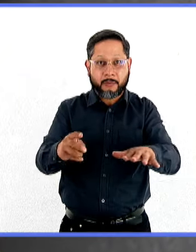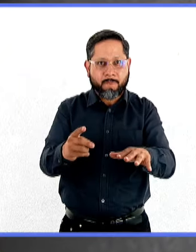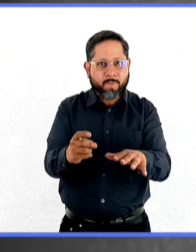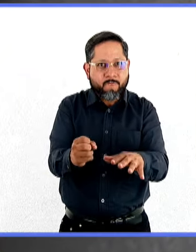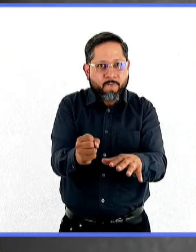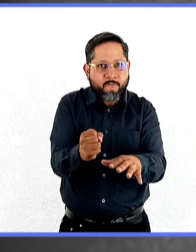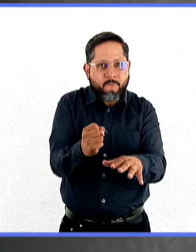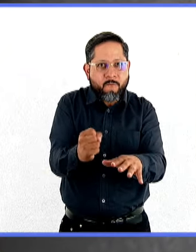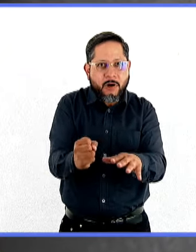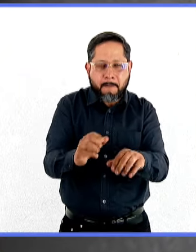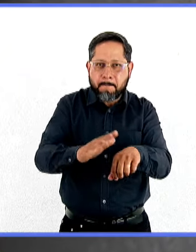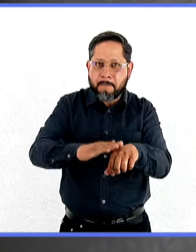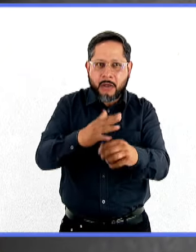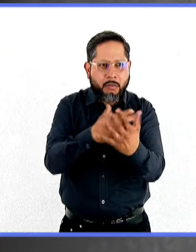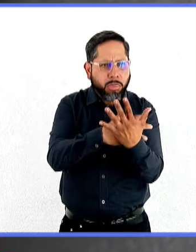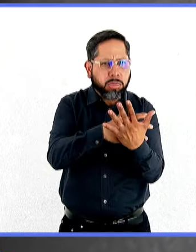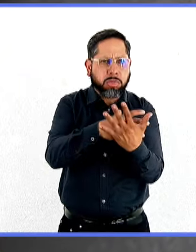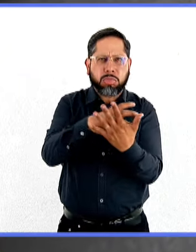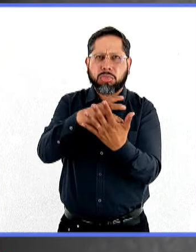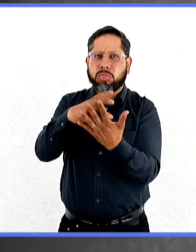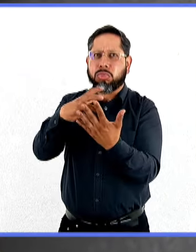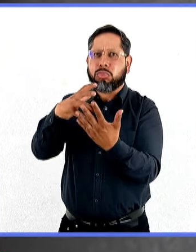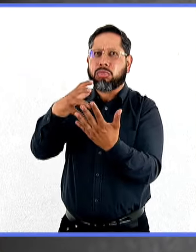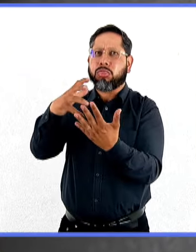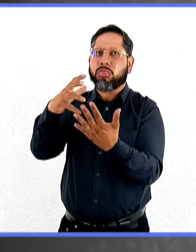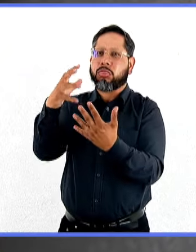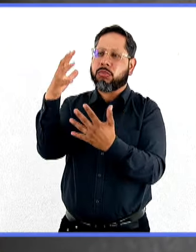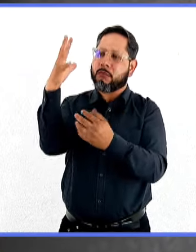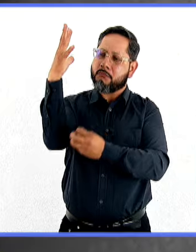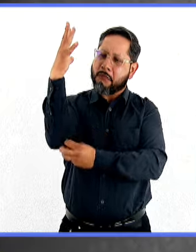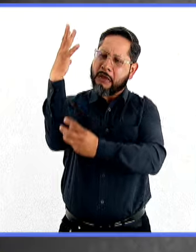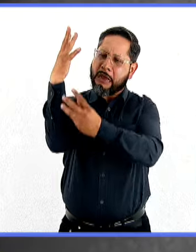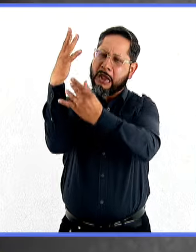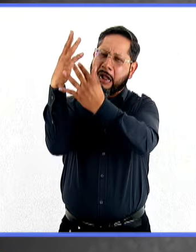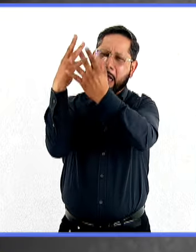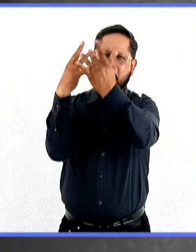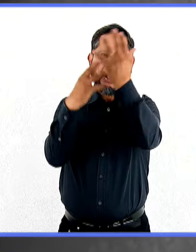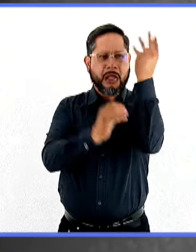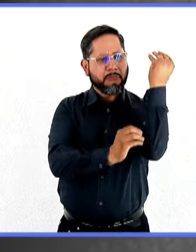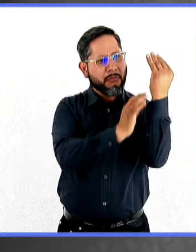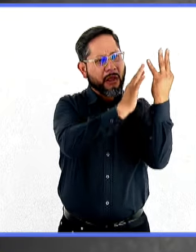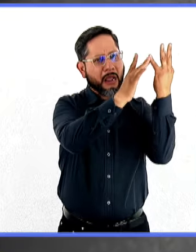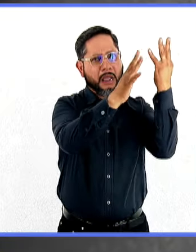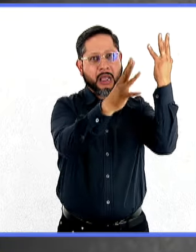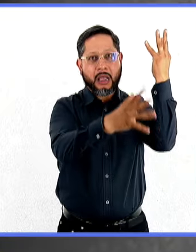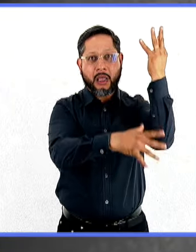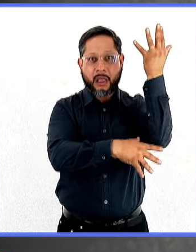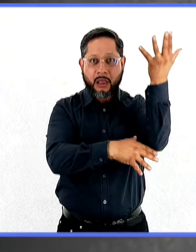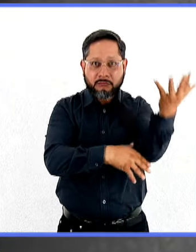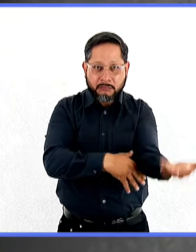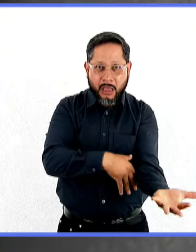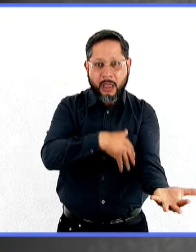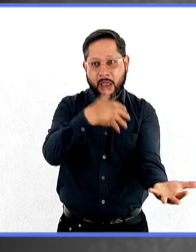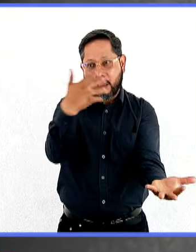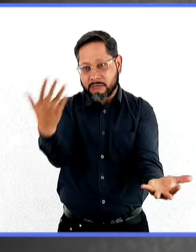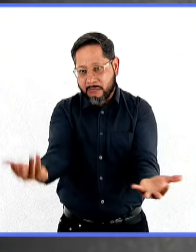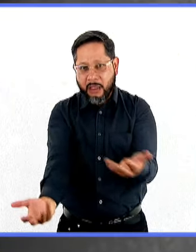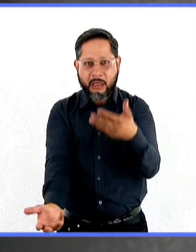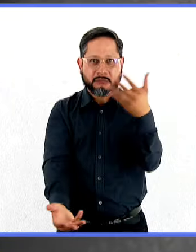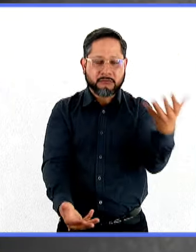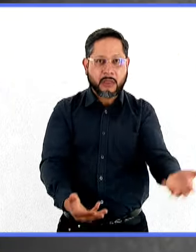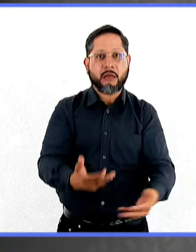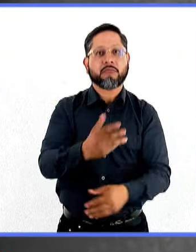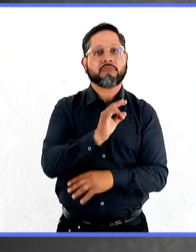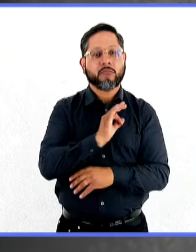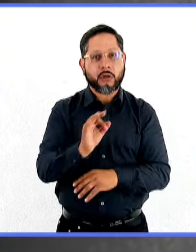severidad las llamas pueden alcanzar Los troncos las ramas y pueden derribar en ocasiones también algunos de estos